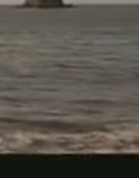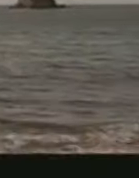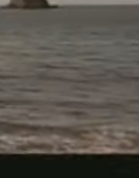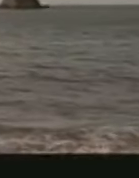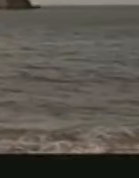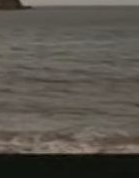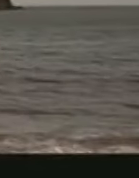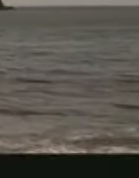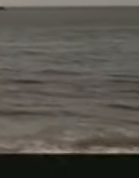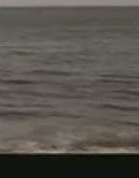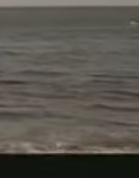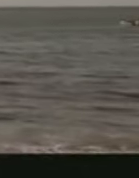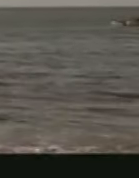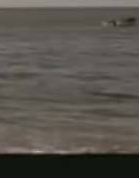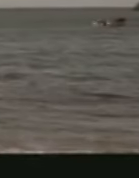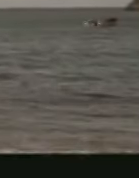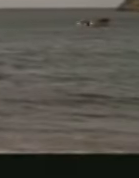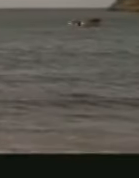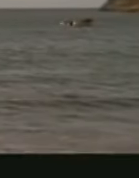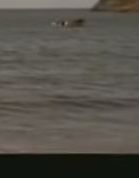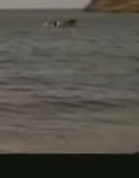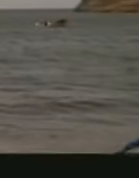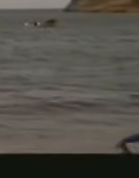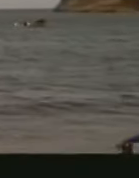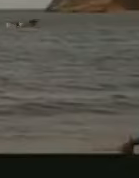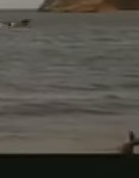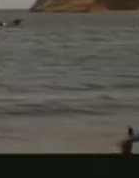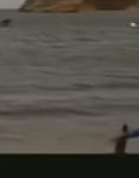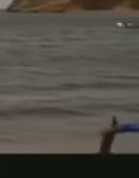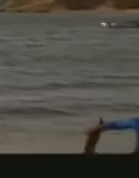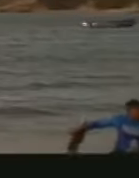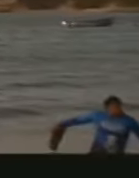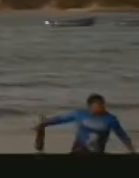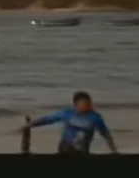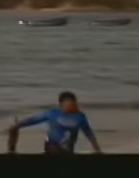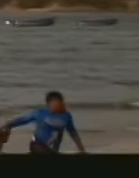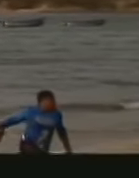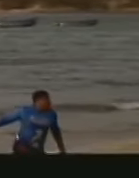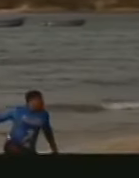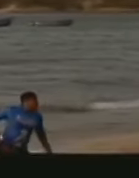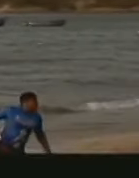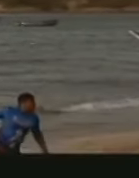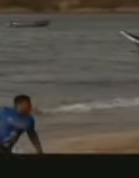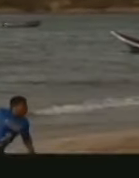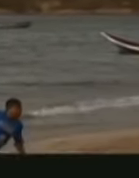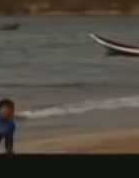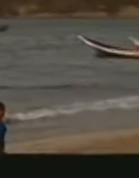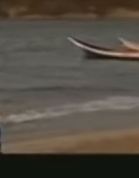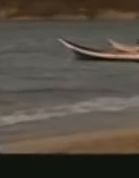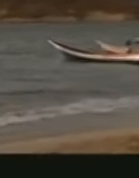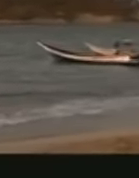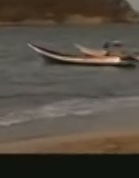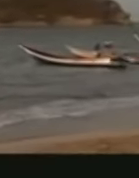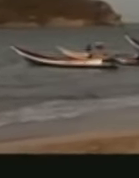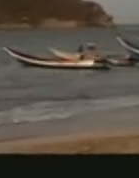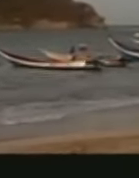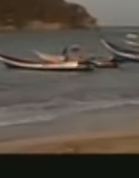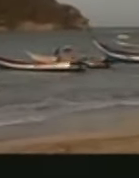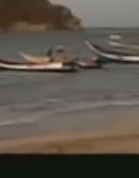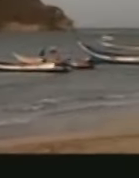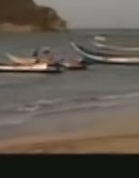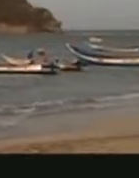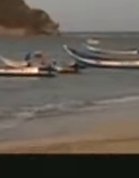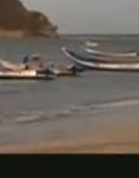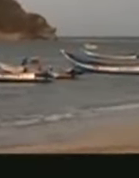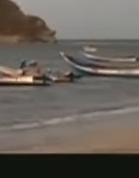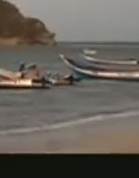la histórica, el pueblo oriental que vio nacer un 3 de febrero del año 1795 al gran mariscal de Ayacucho, Antonio